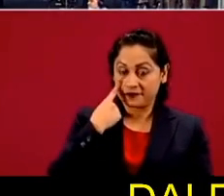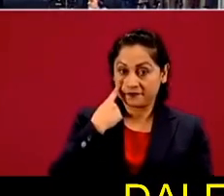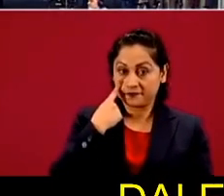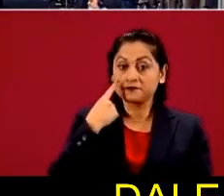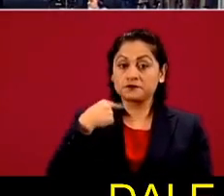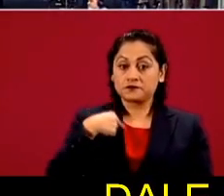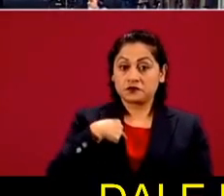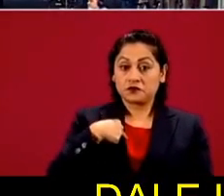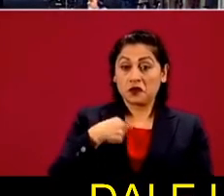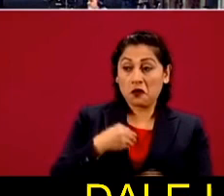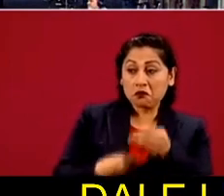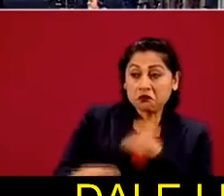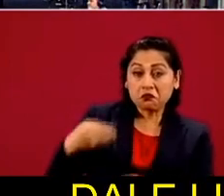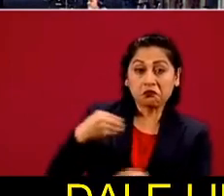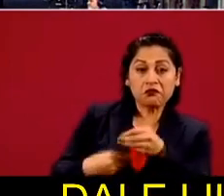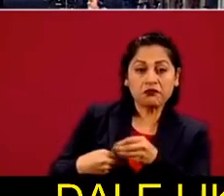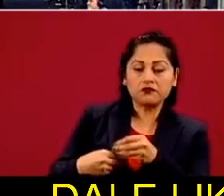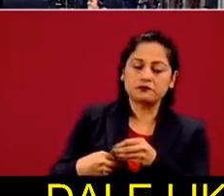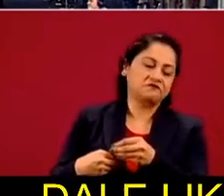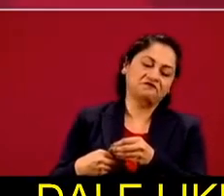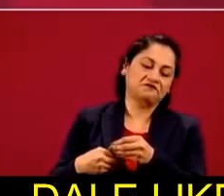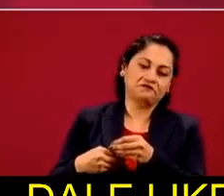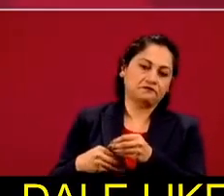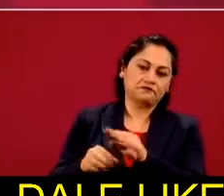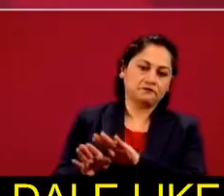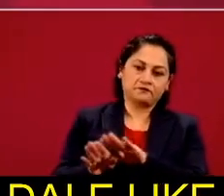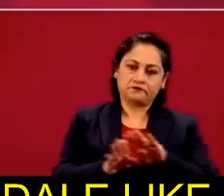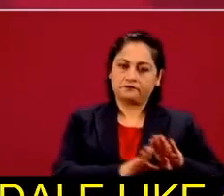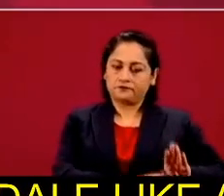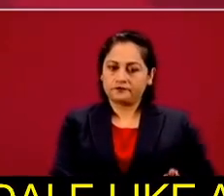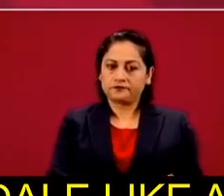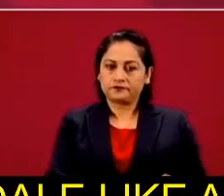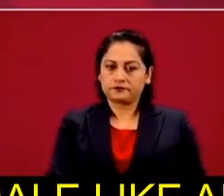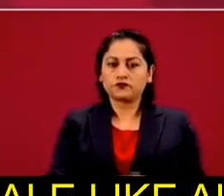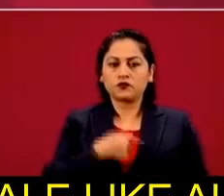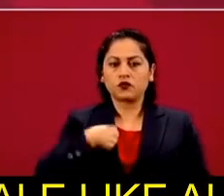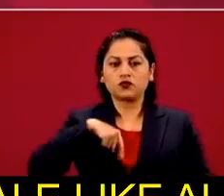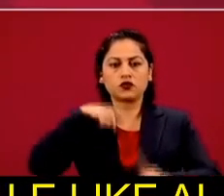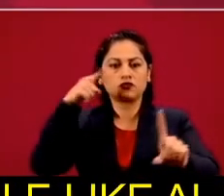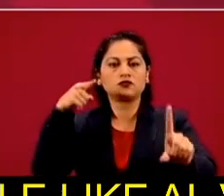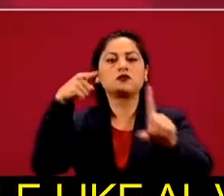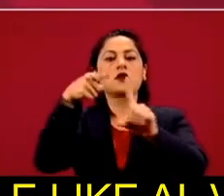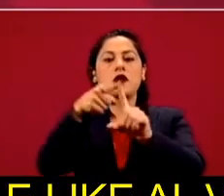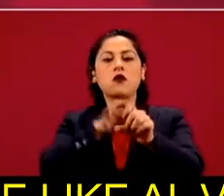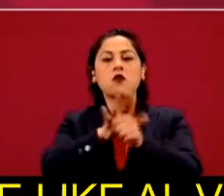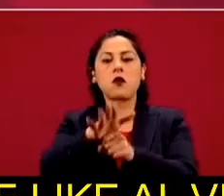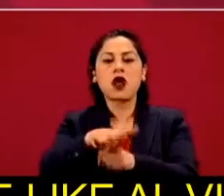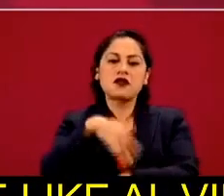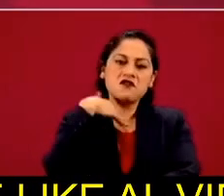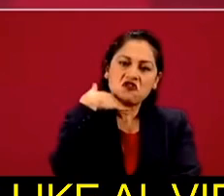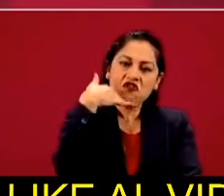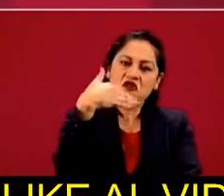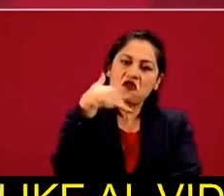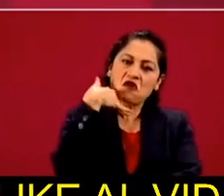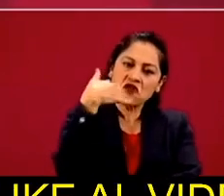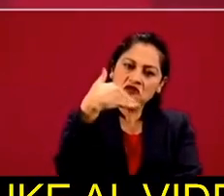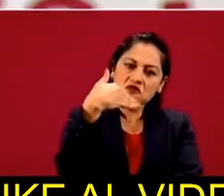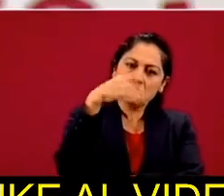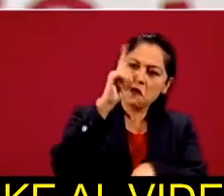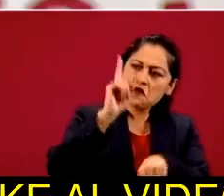sencillamente vamos a seguir combatiendo la corrupción, vamos a desterrar la